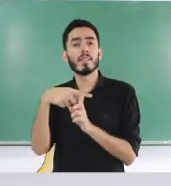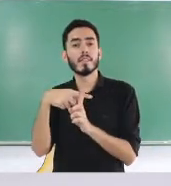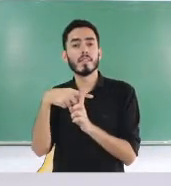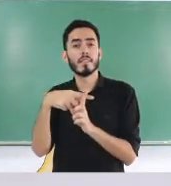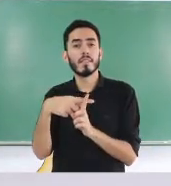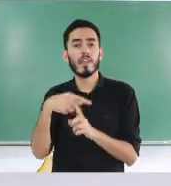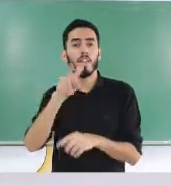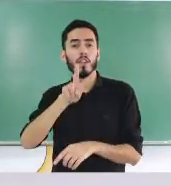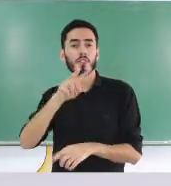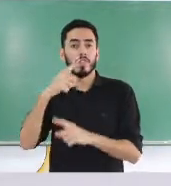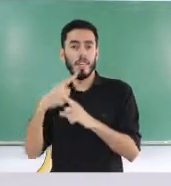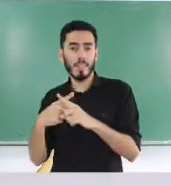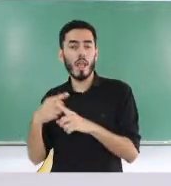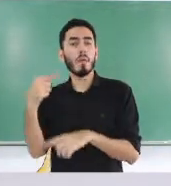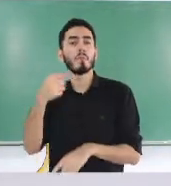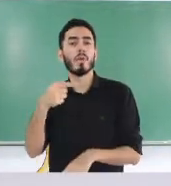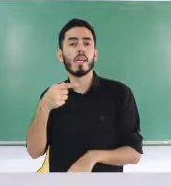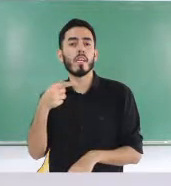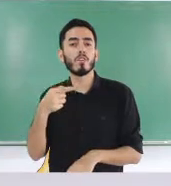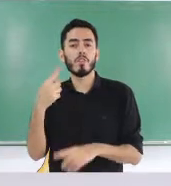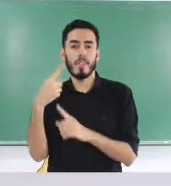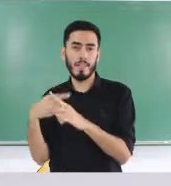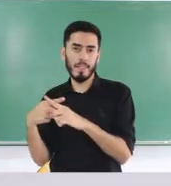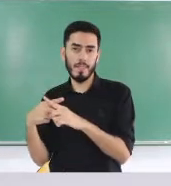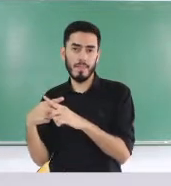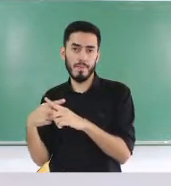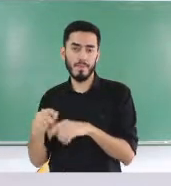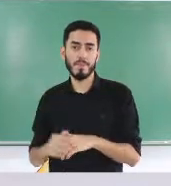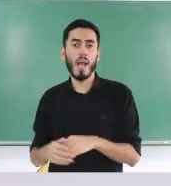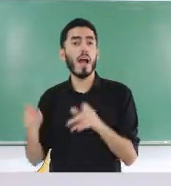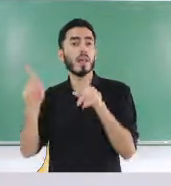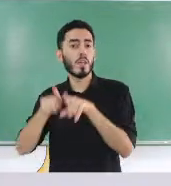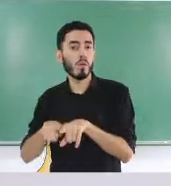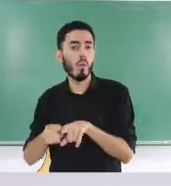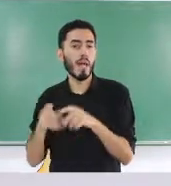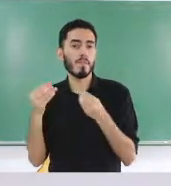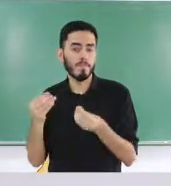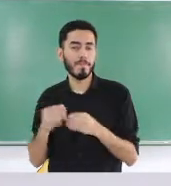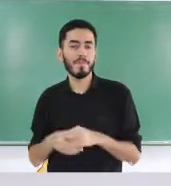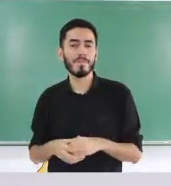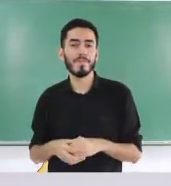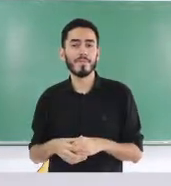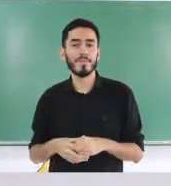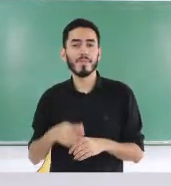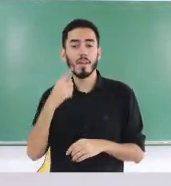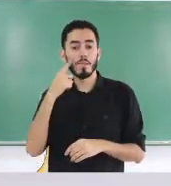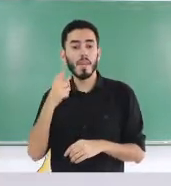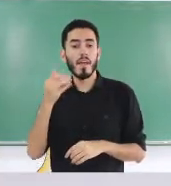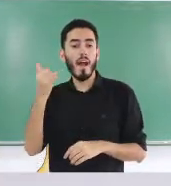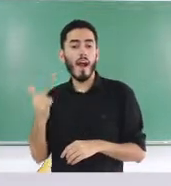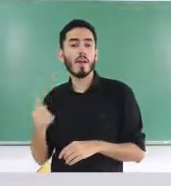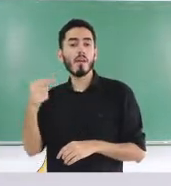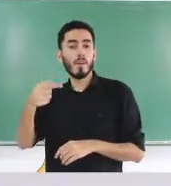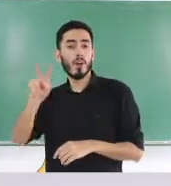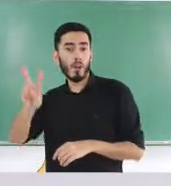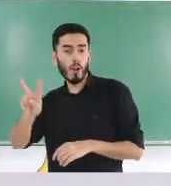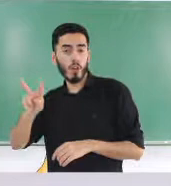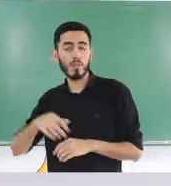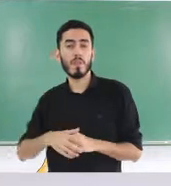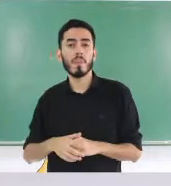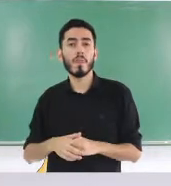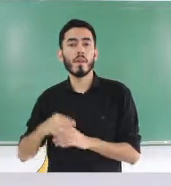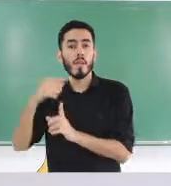2X menos X. Esto es igual a, fíjense que tenemos menos 2